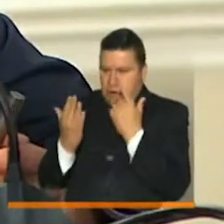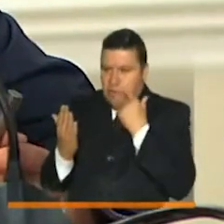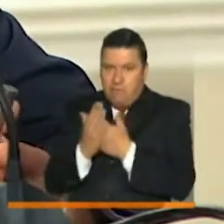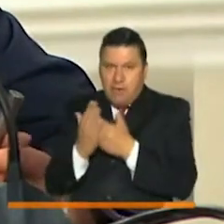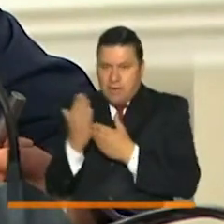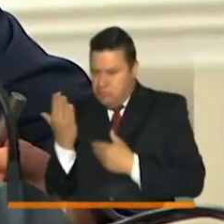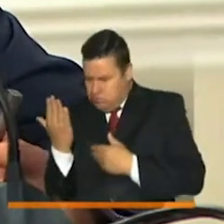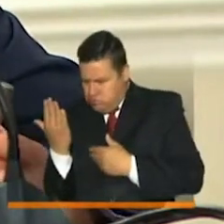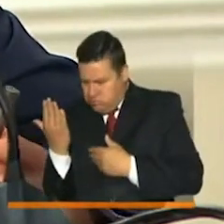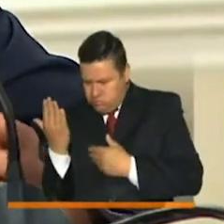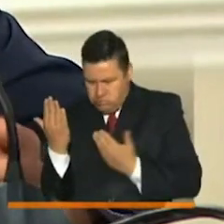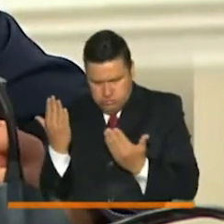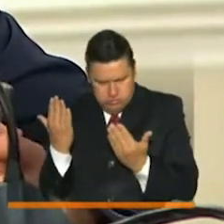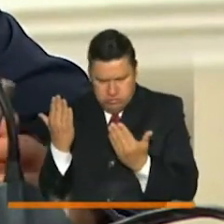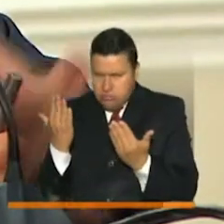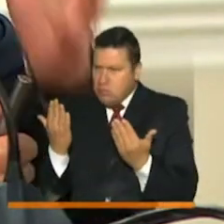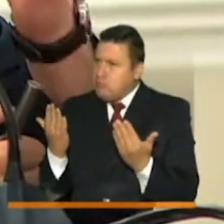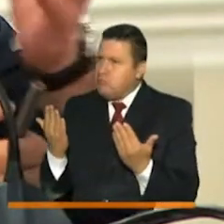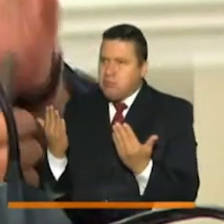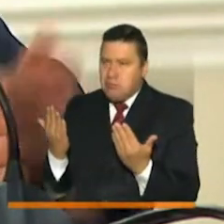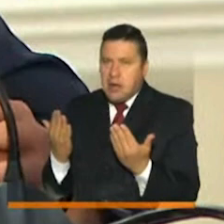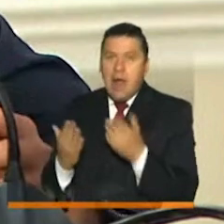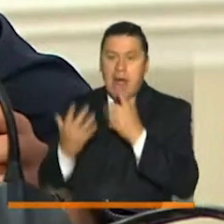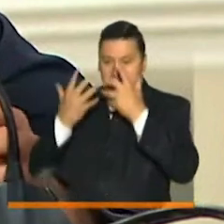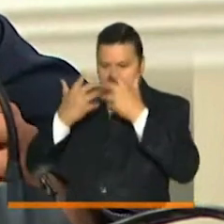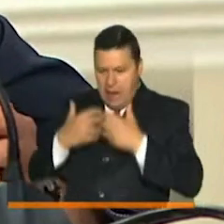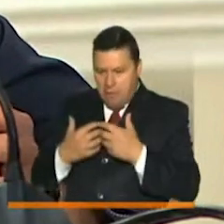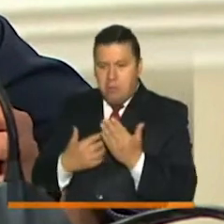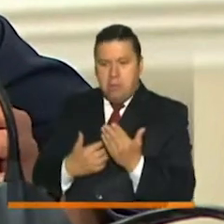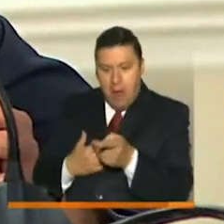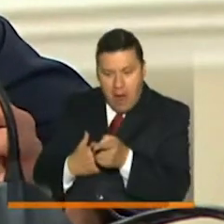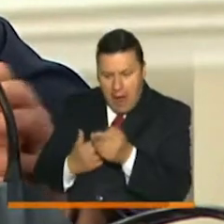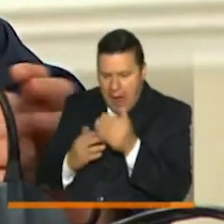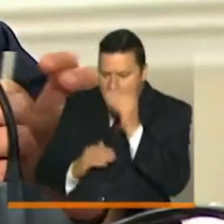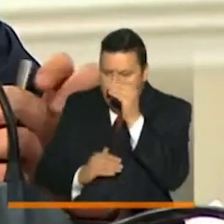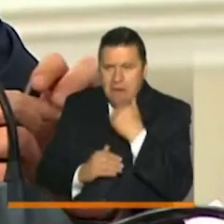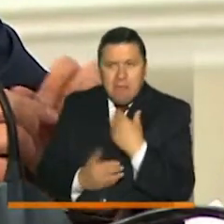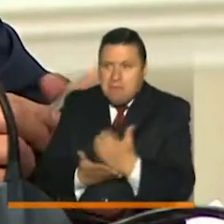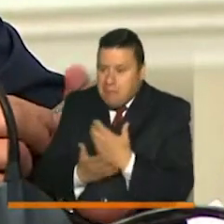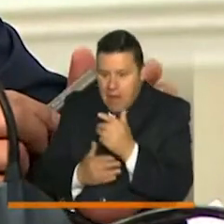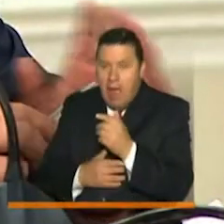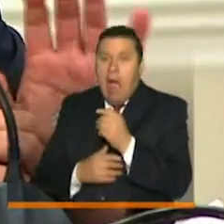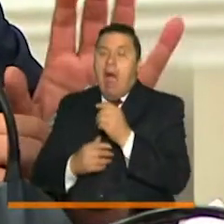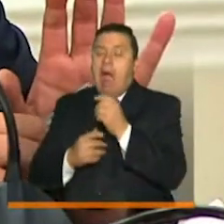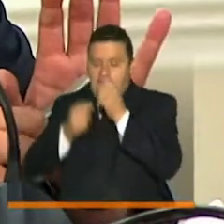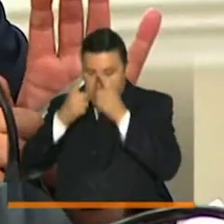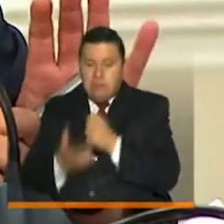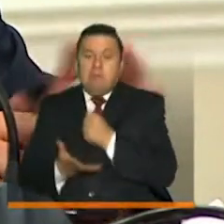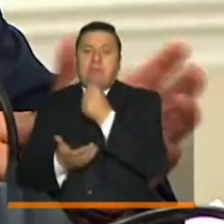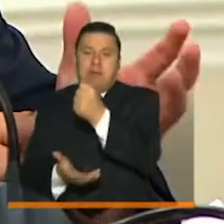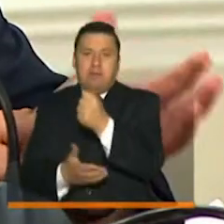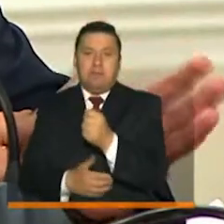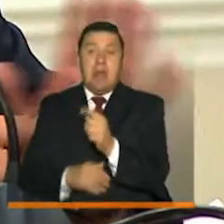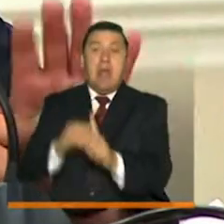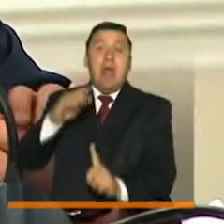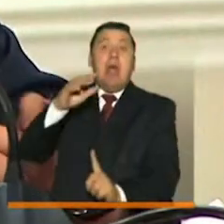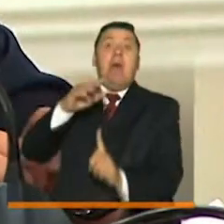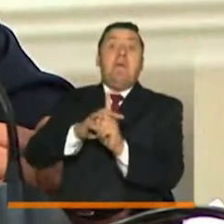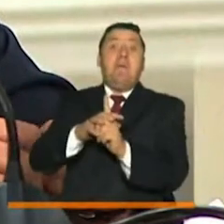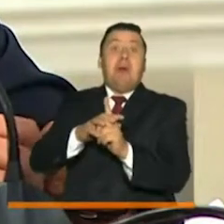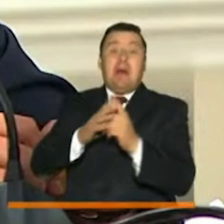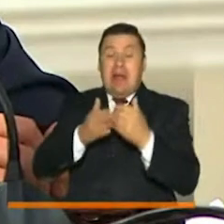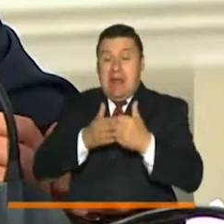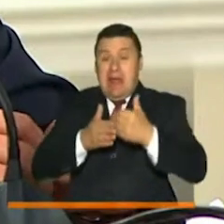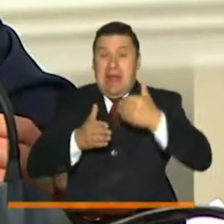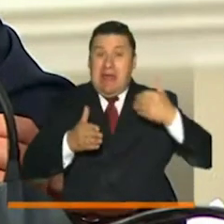facturación, esta persona, esta empresa podrá acceder a estos beneficios. En segunda medida, hay empresas que se crearon